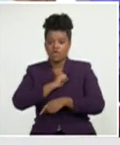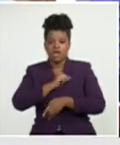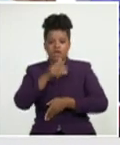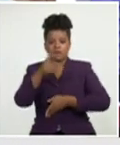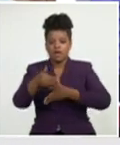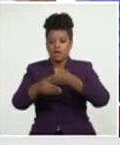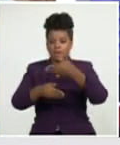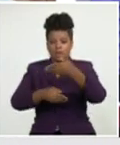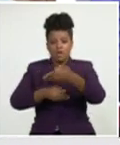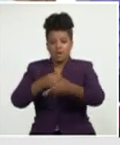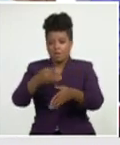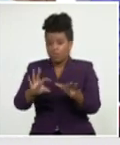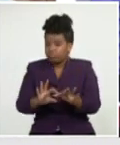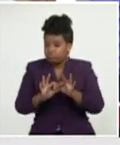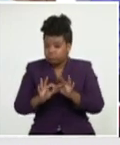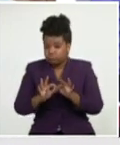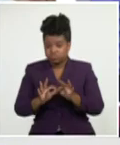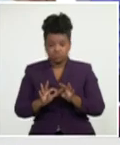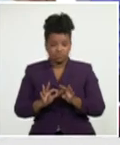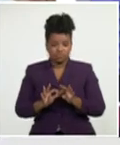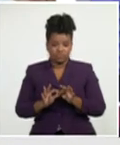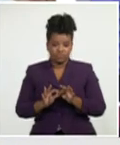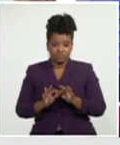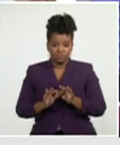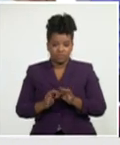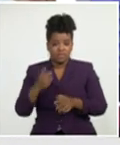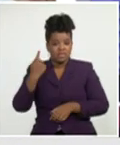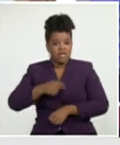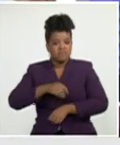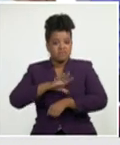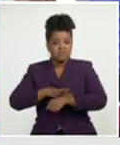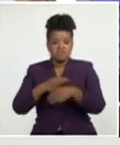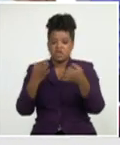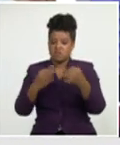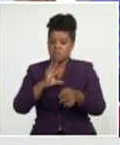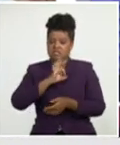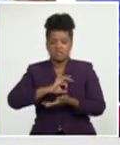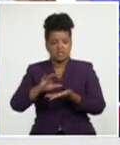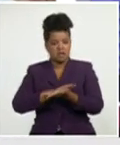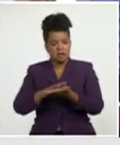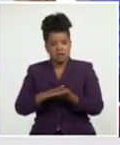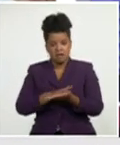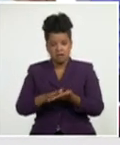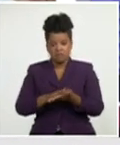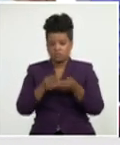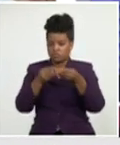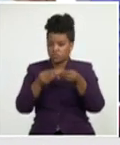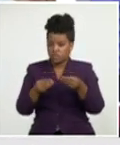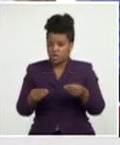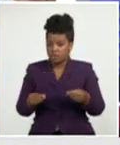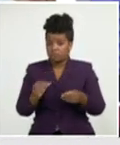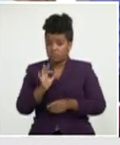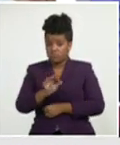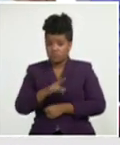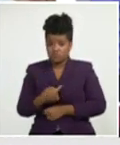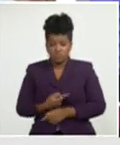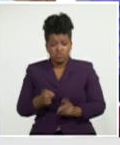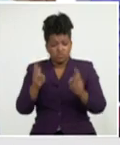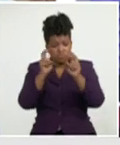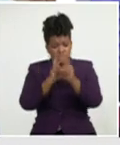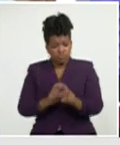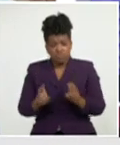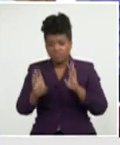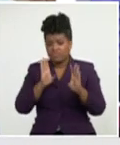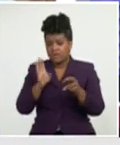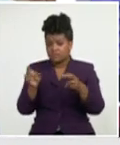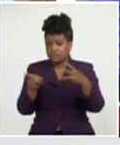grave, y que su enfermedad transcurra de manera asintomática o de manera leve. Y no obstante, estamos estudiando en el fase 3